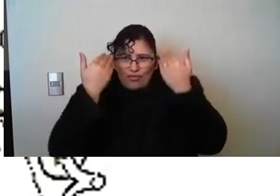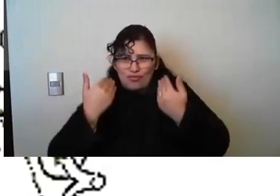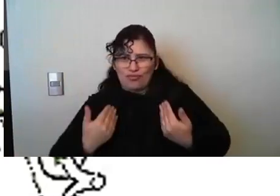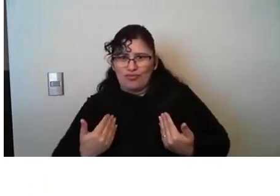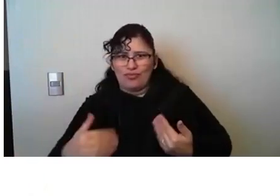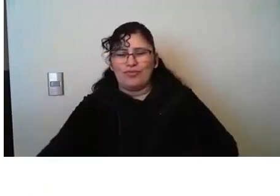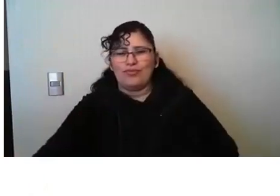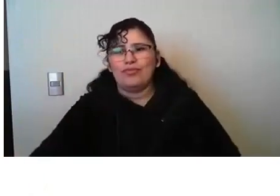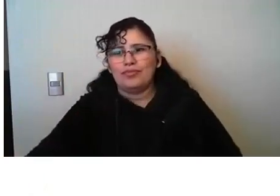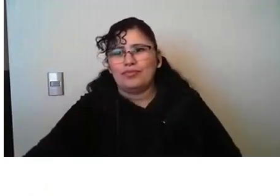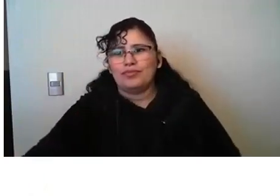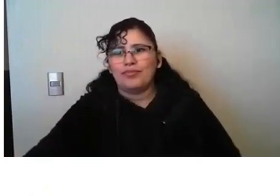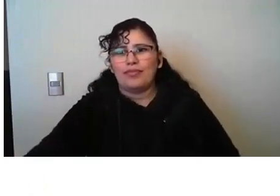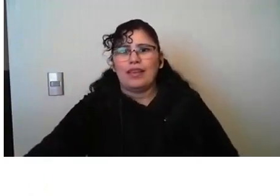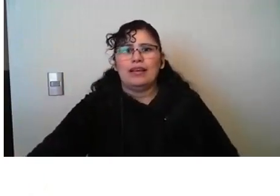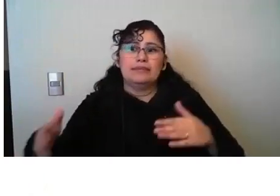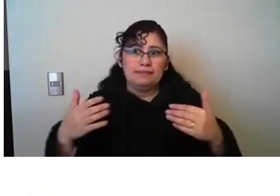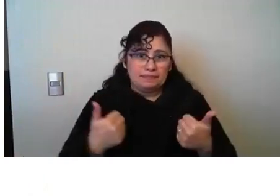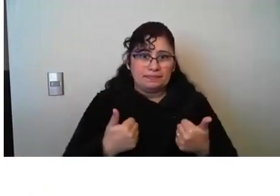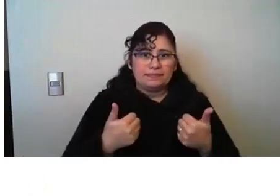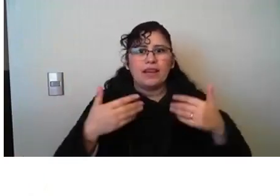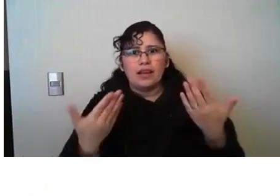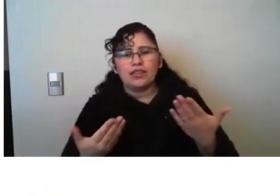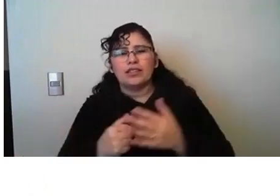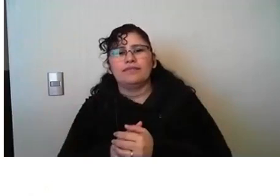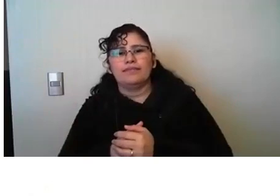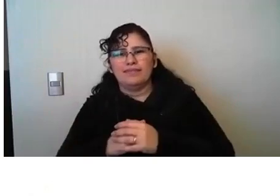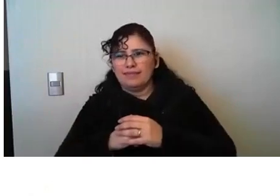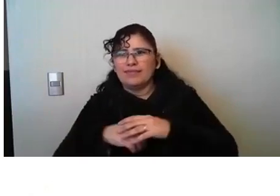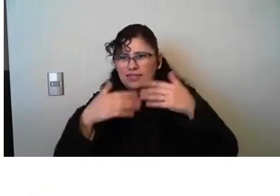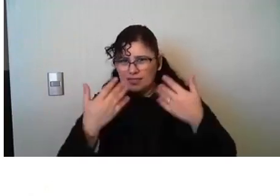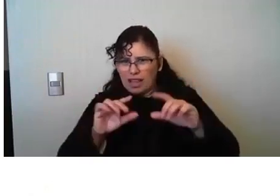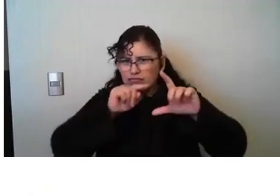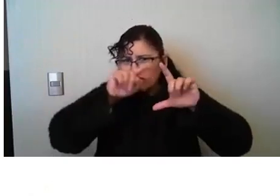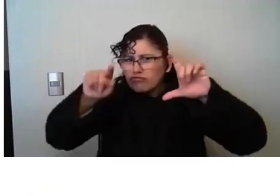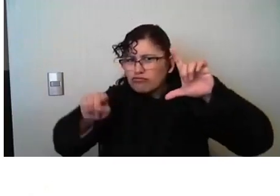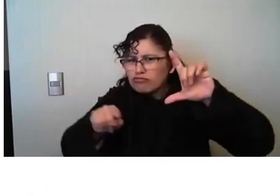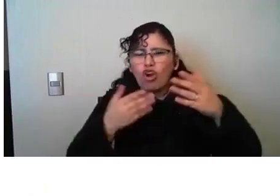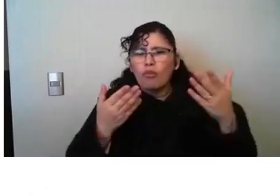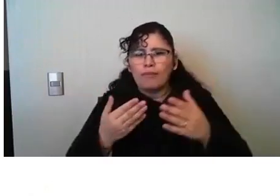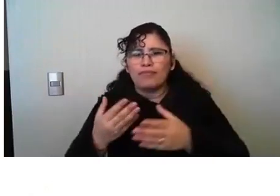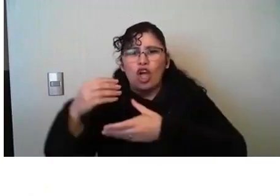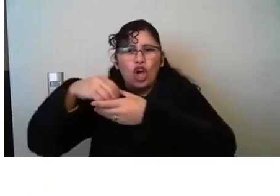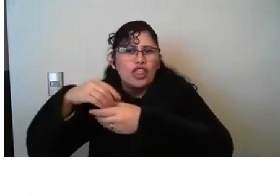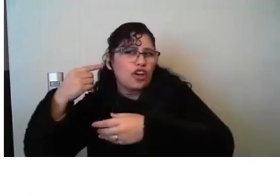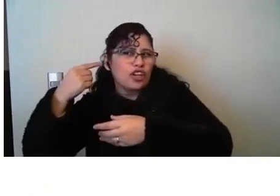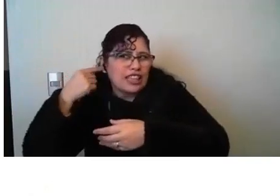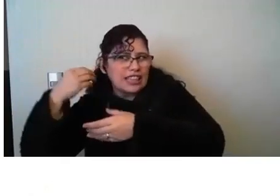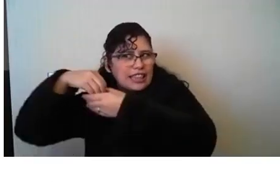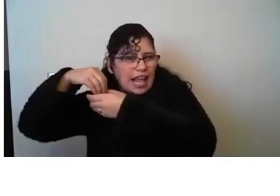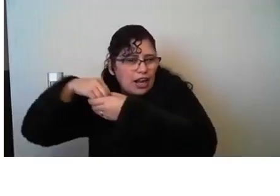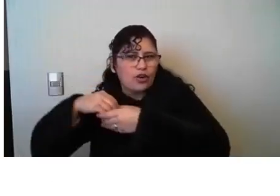Bien, entonces tenemos el circuito del arquicerebelo, en donde tenemos el oído interno, el octavo par